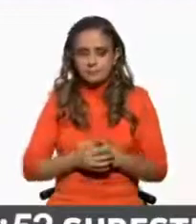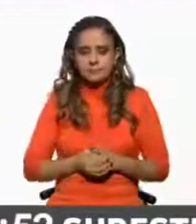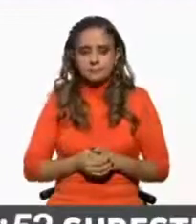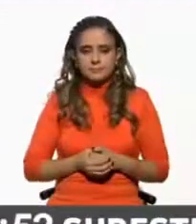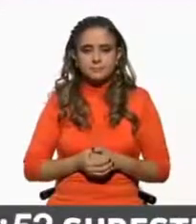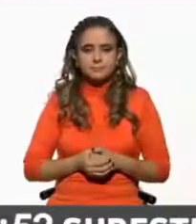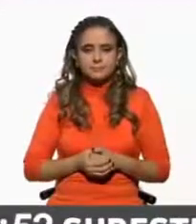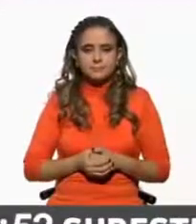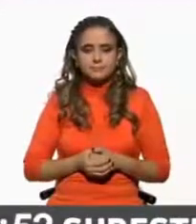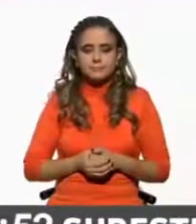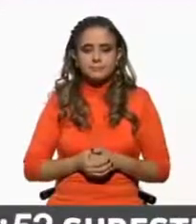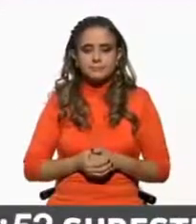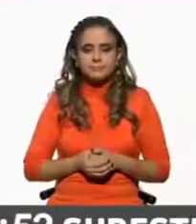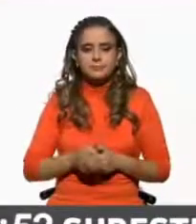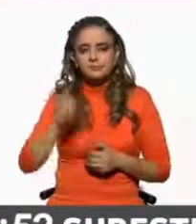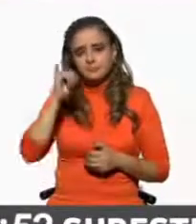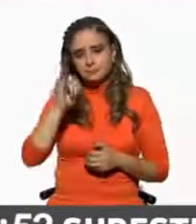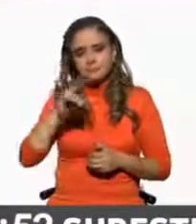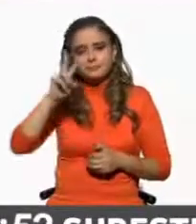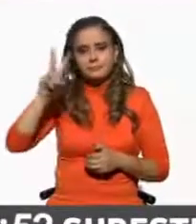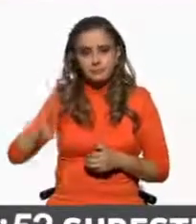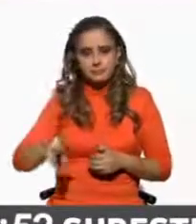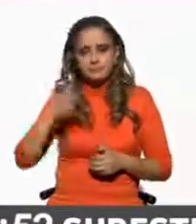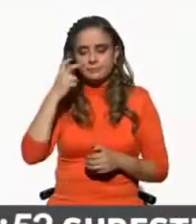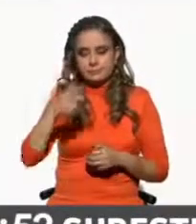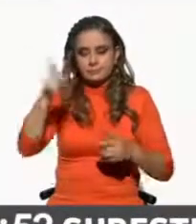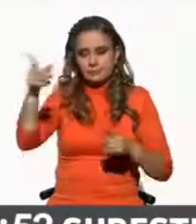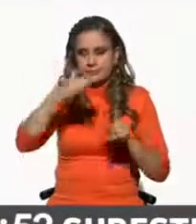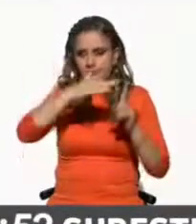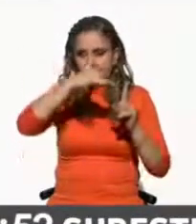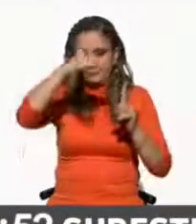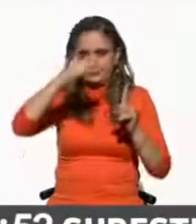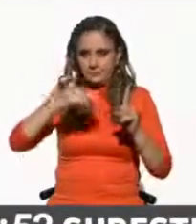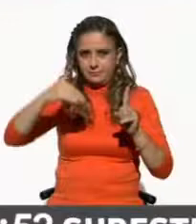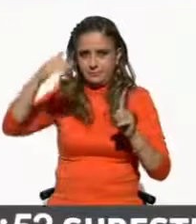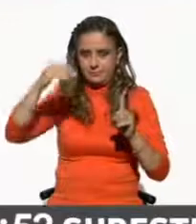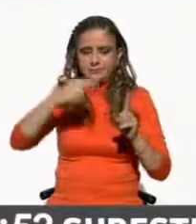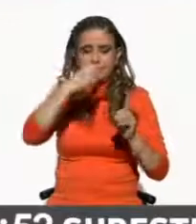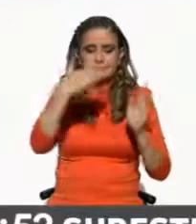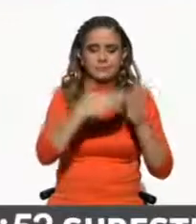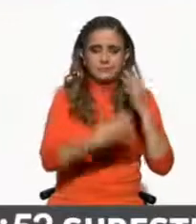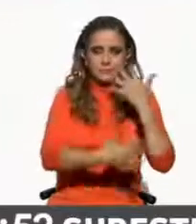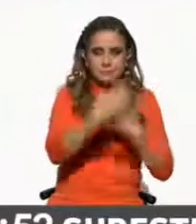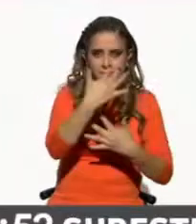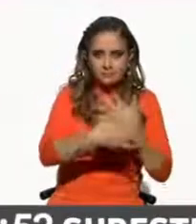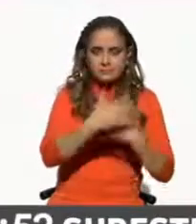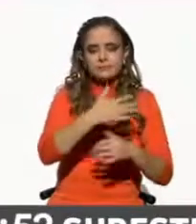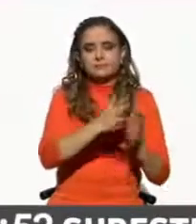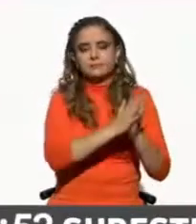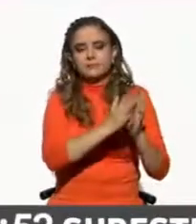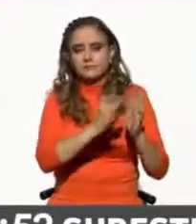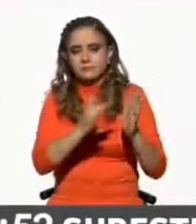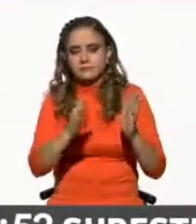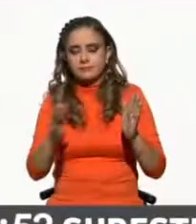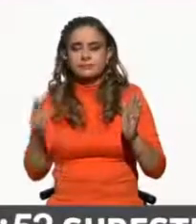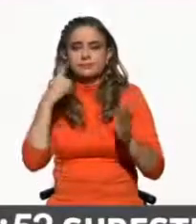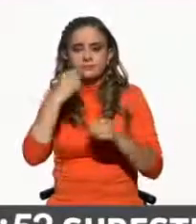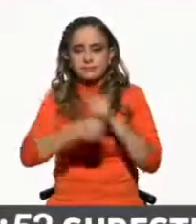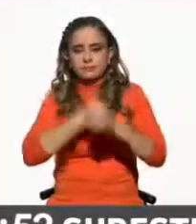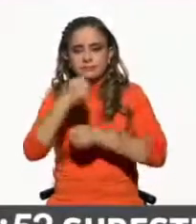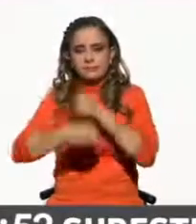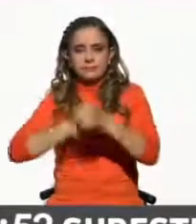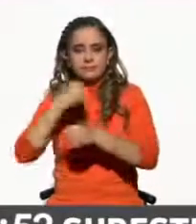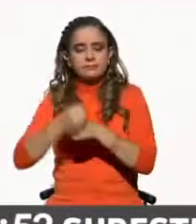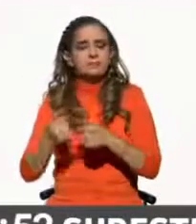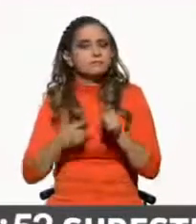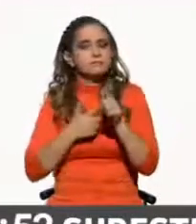hemos mantenido bajo esa línea por las gráficas que nos has presentado 2015, luego vemos cómo van avanzando los años y